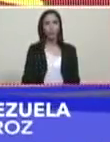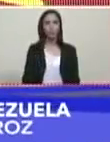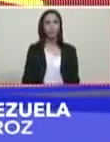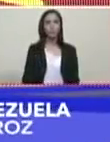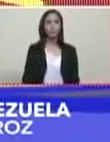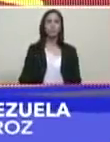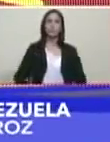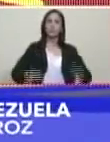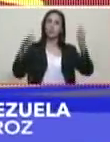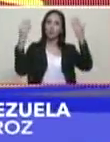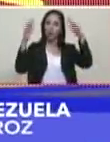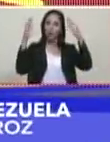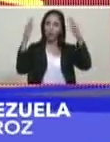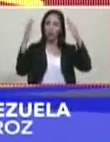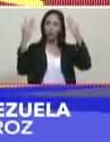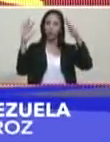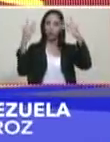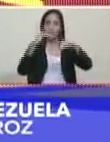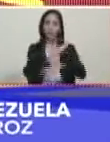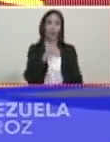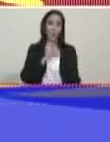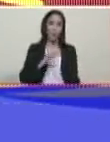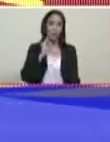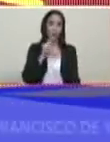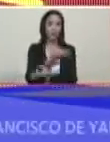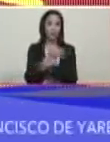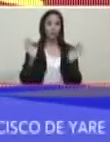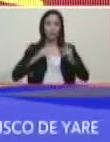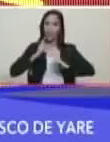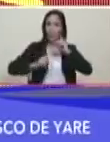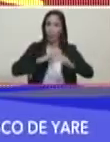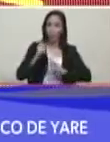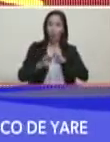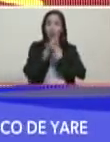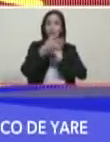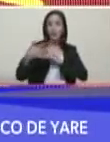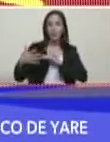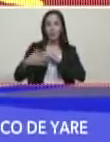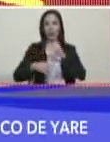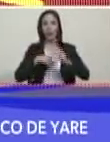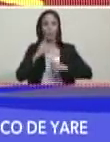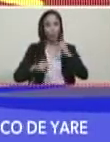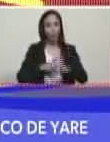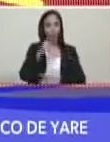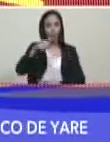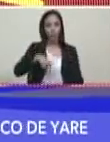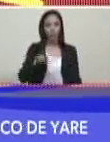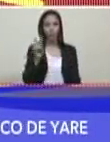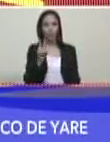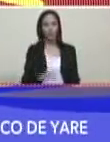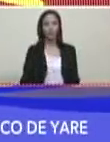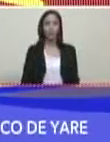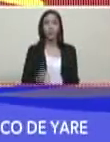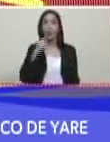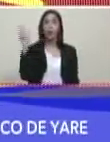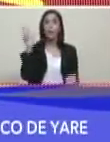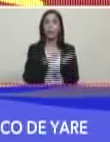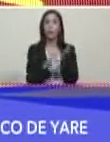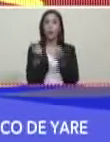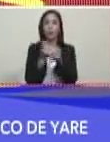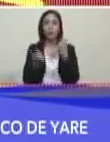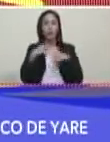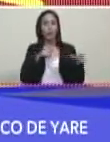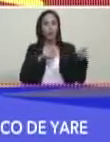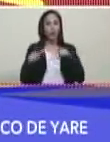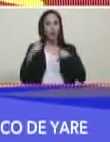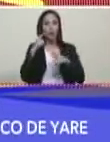gran aplauso para esta experiencia productora de semillas de arroz. Quiero anunciar que ha aprobado los recursos para